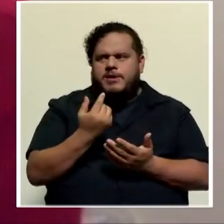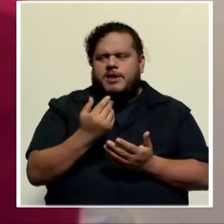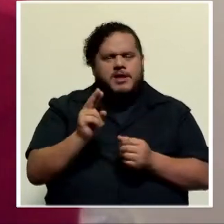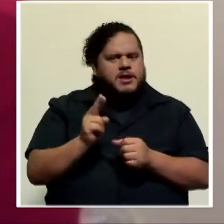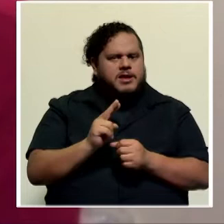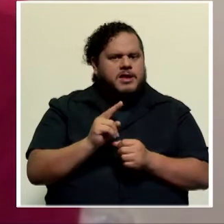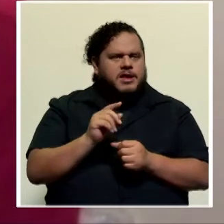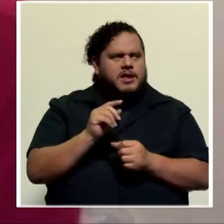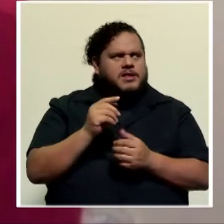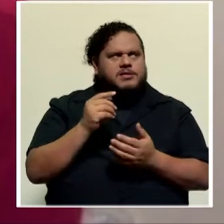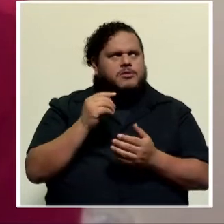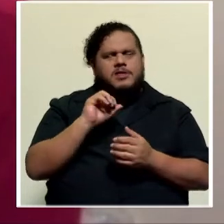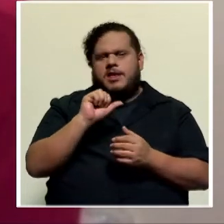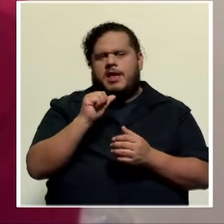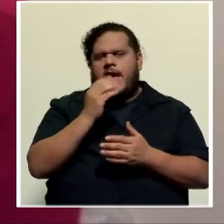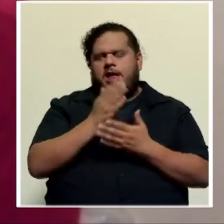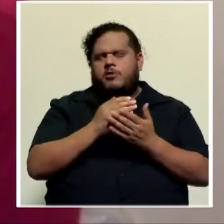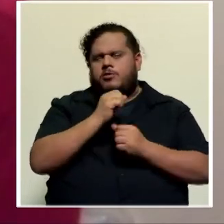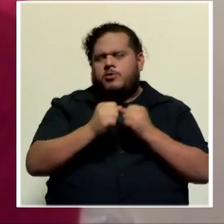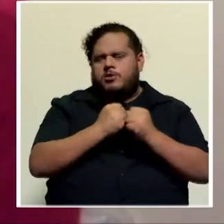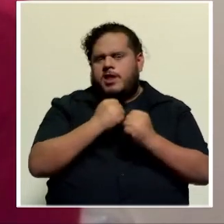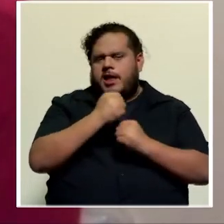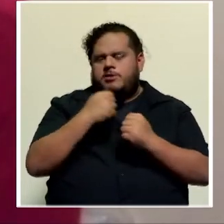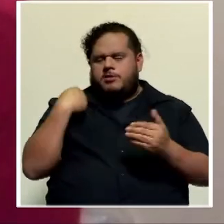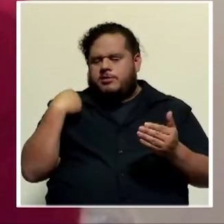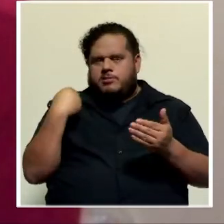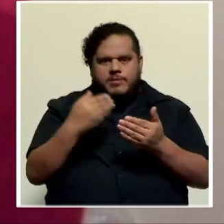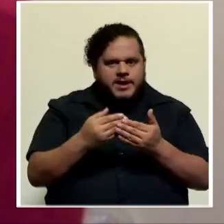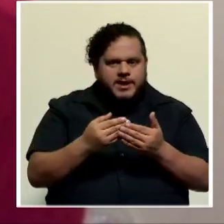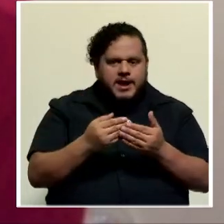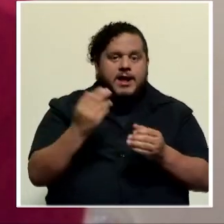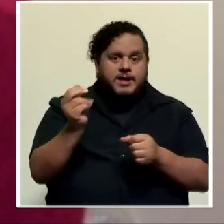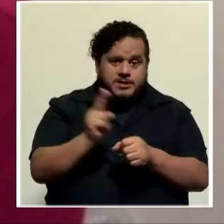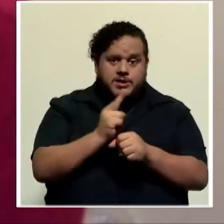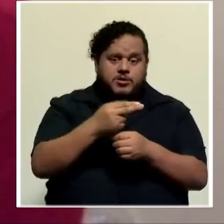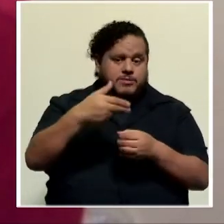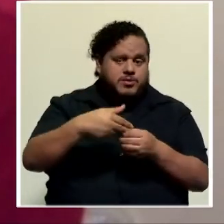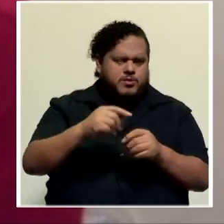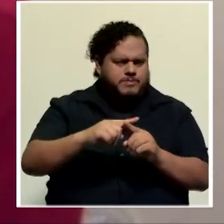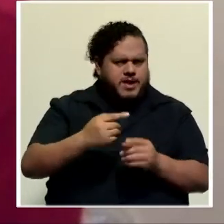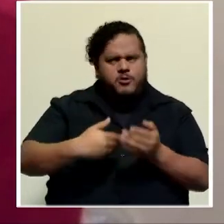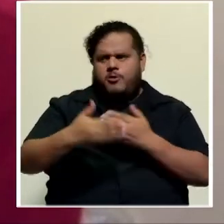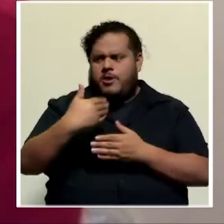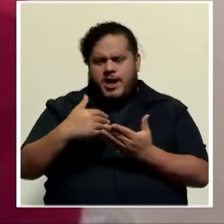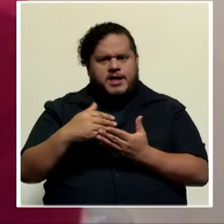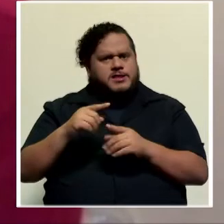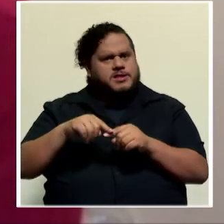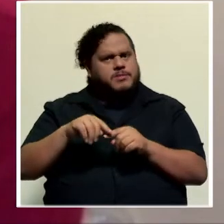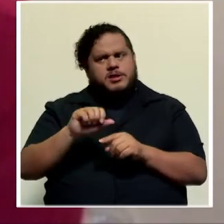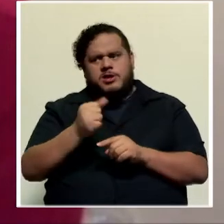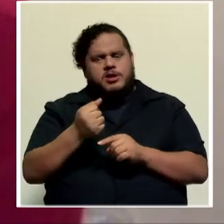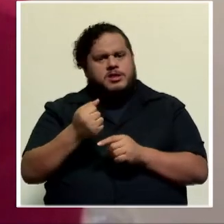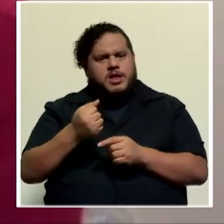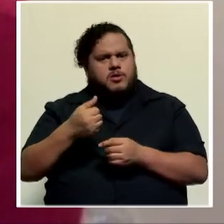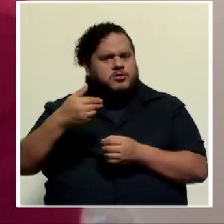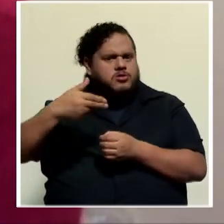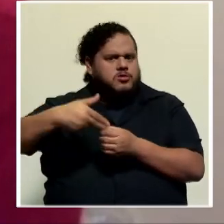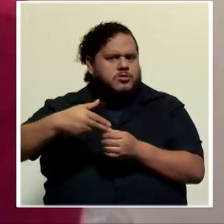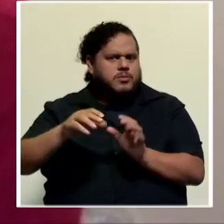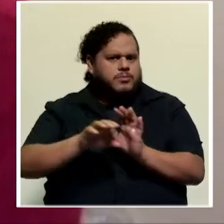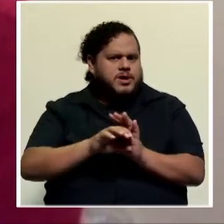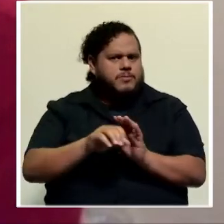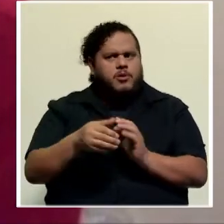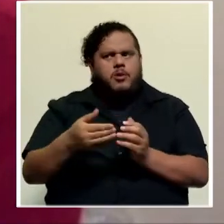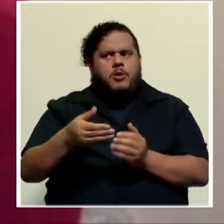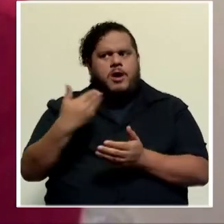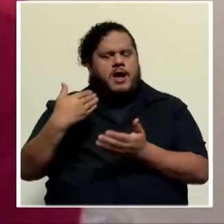unas cuantas décadas, para hablar un poco de manera general. Hemos dependido de otros combustibles en el pasado. Antes se encendían